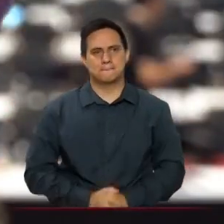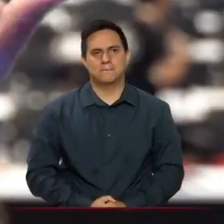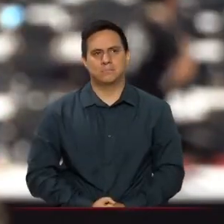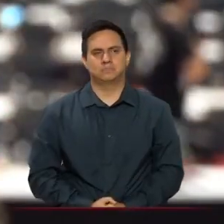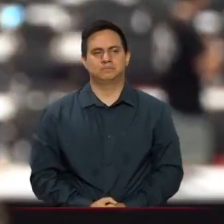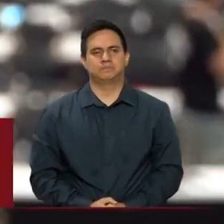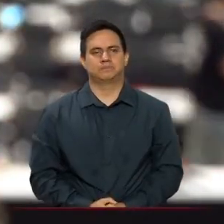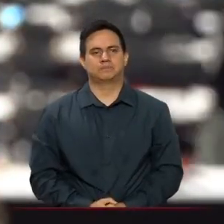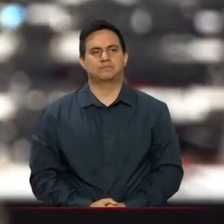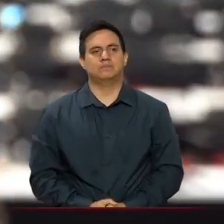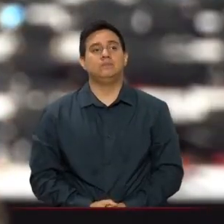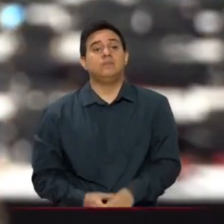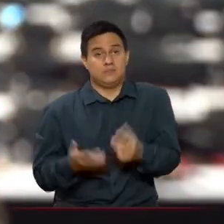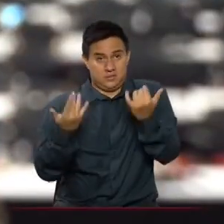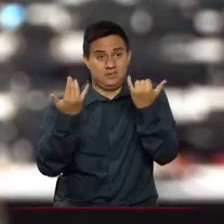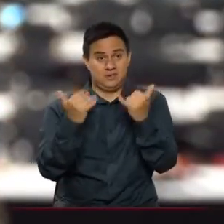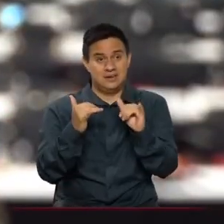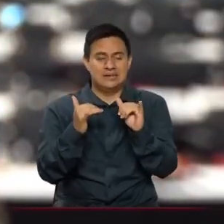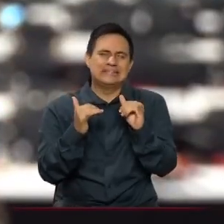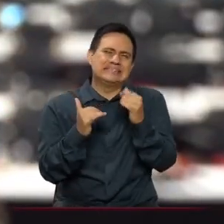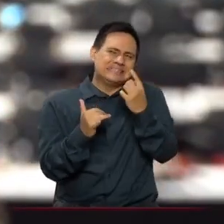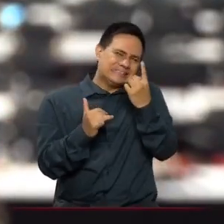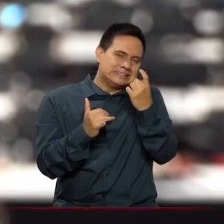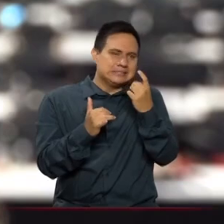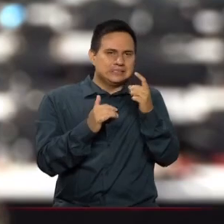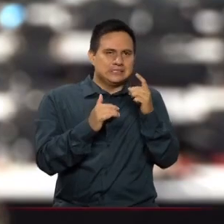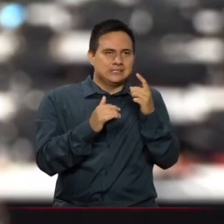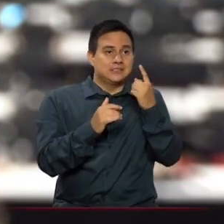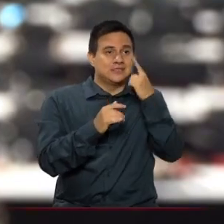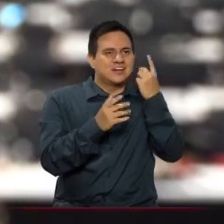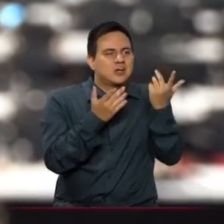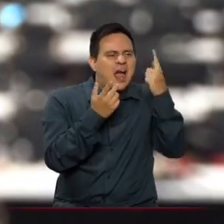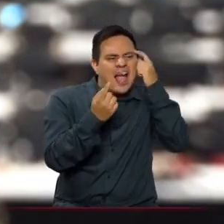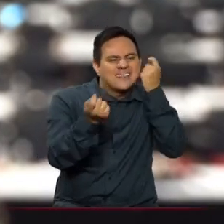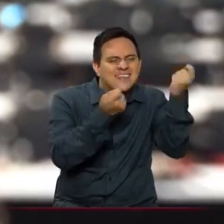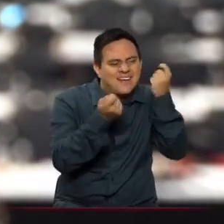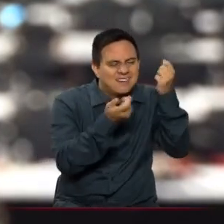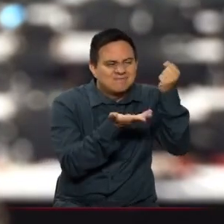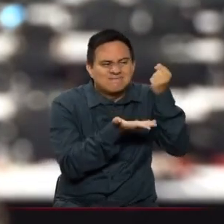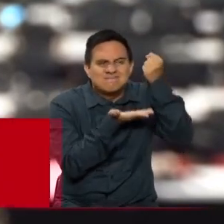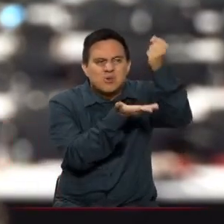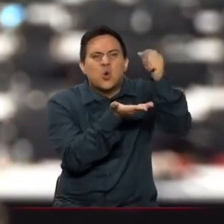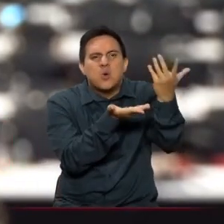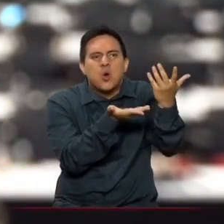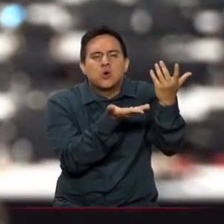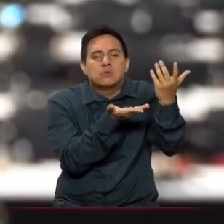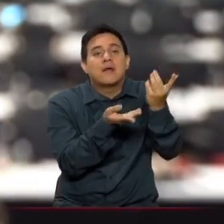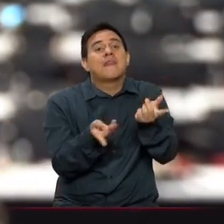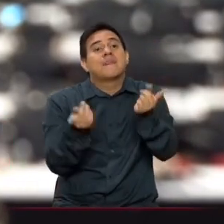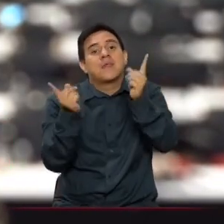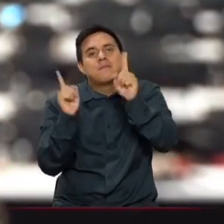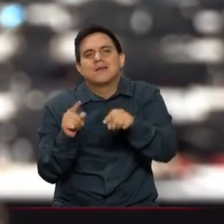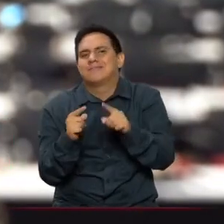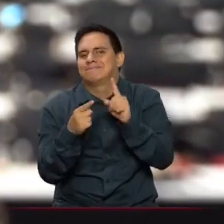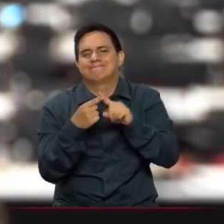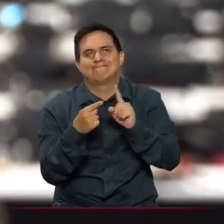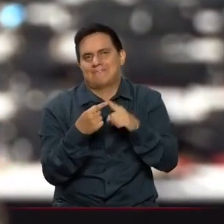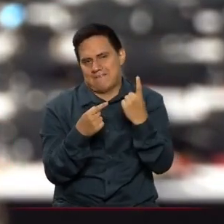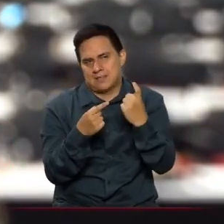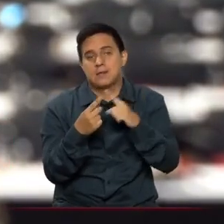Se dejó de aprobar dos cosas, la estrategia financiera y los recursos, y tampoco se